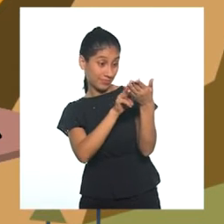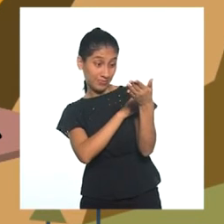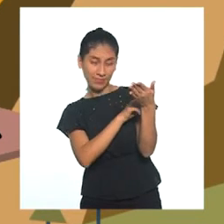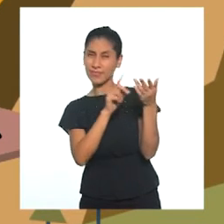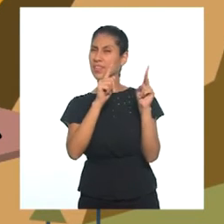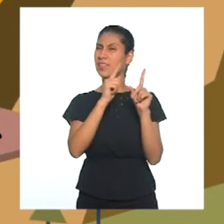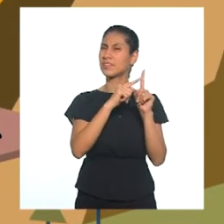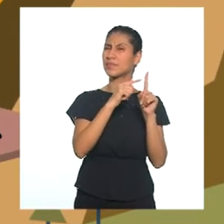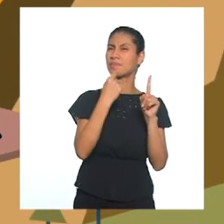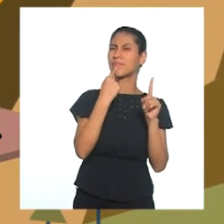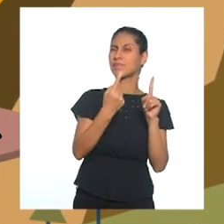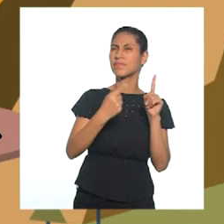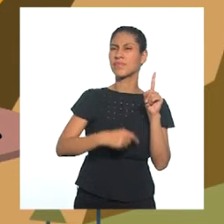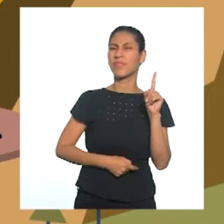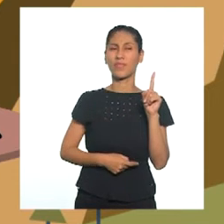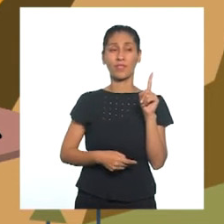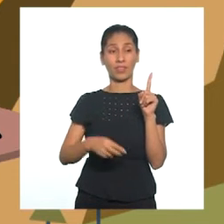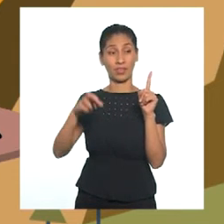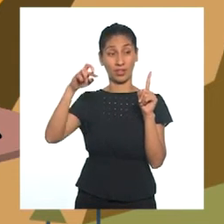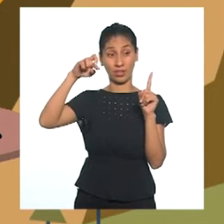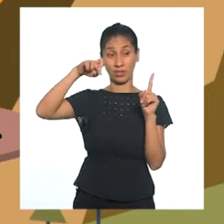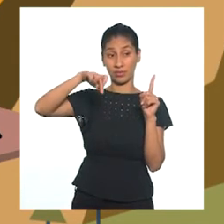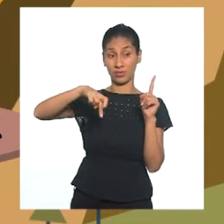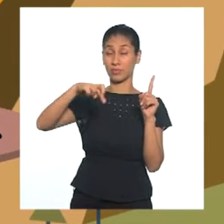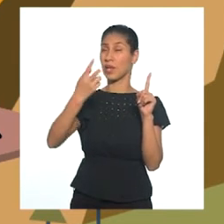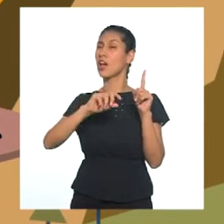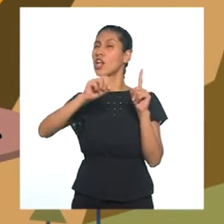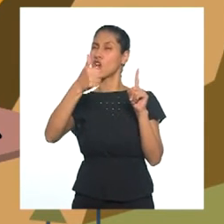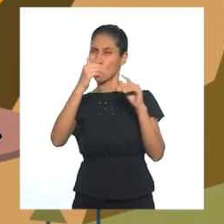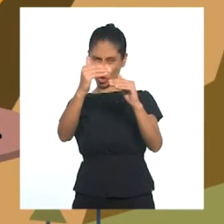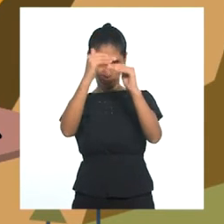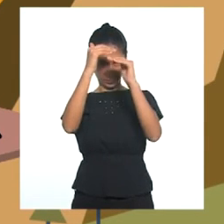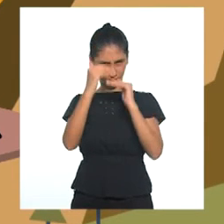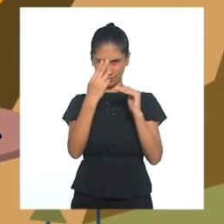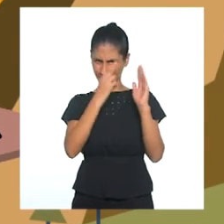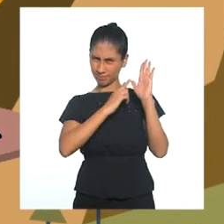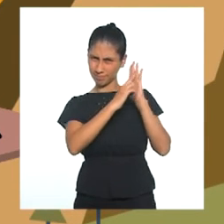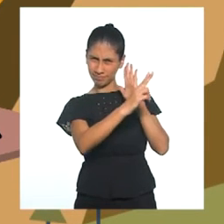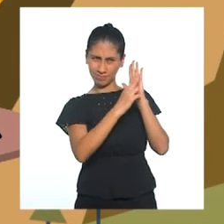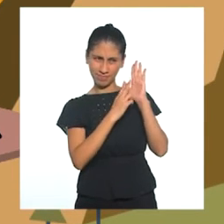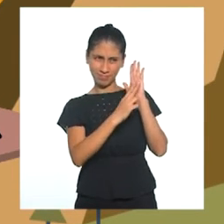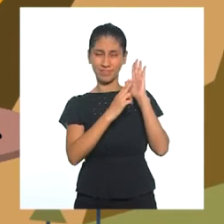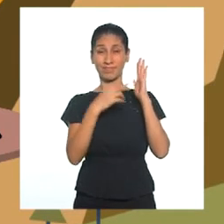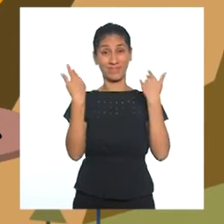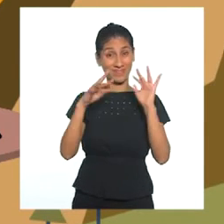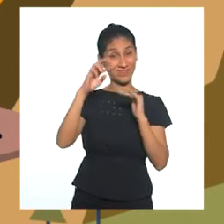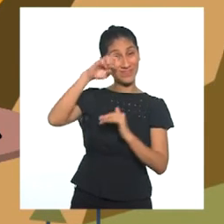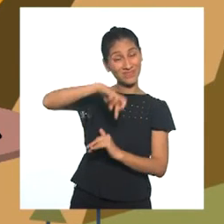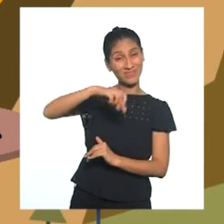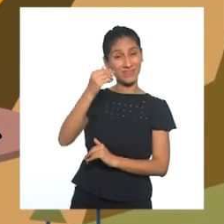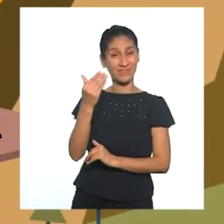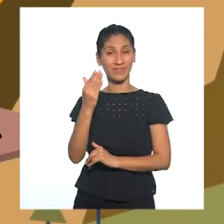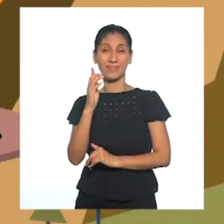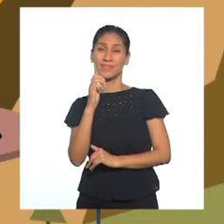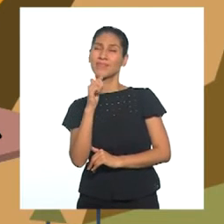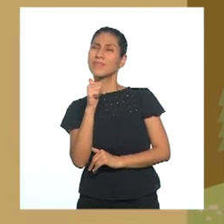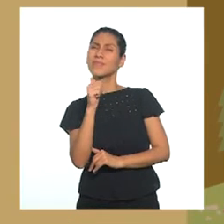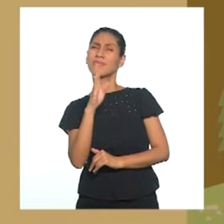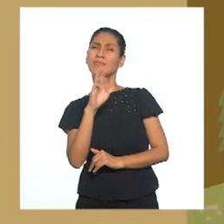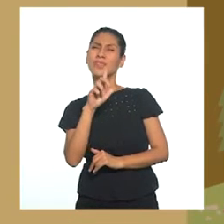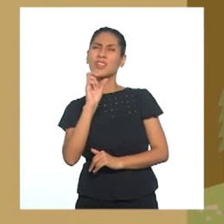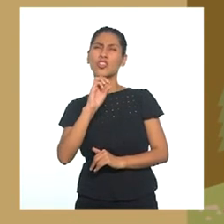Leamos. Acá dice... Pablo. Ahora leamos el siguiente. Pablito. ¿Cuál es el más